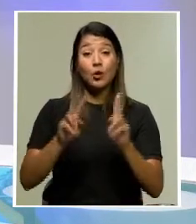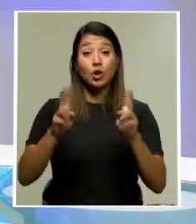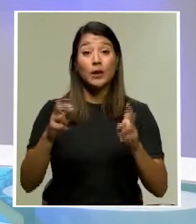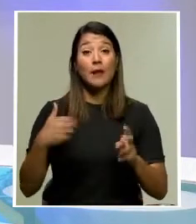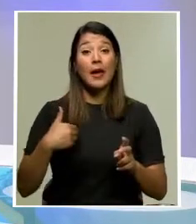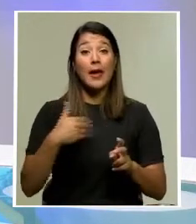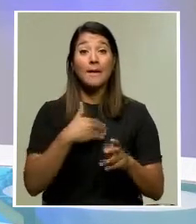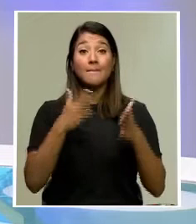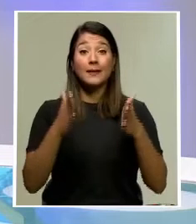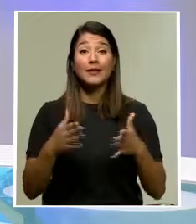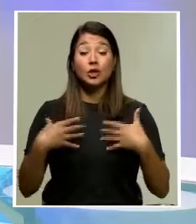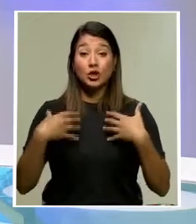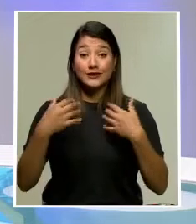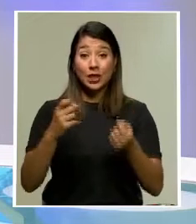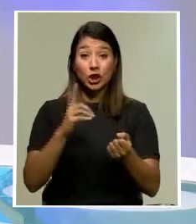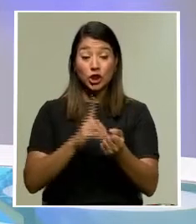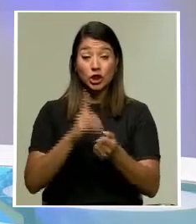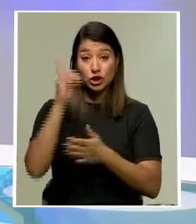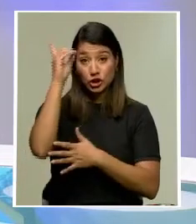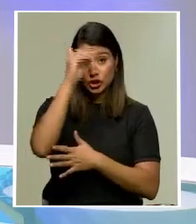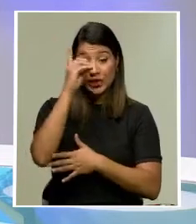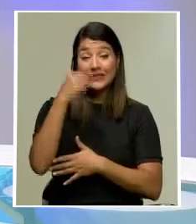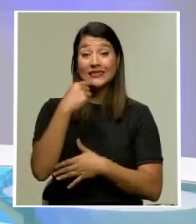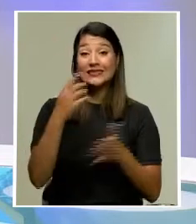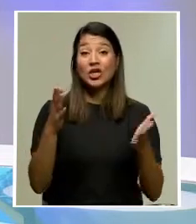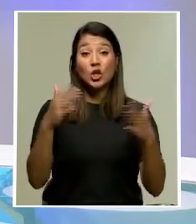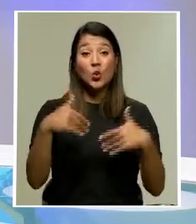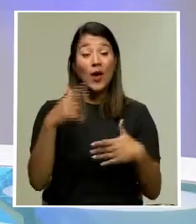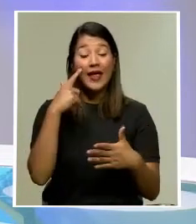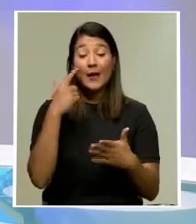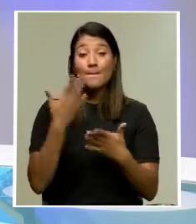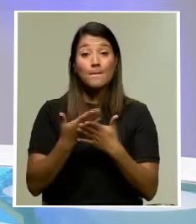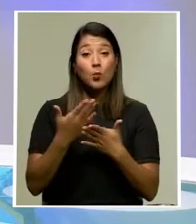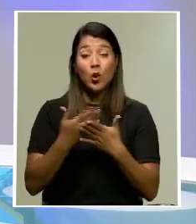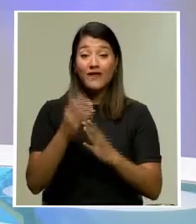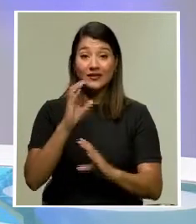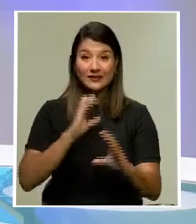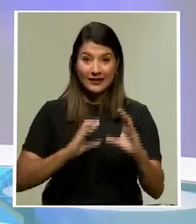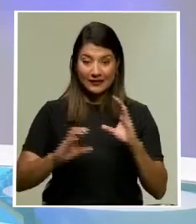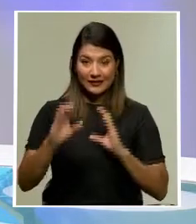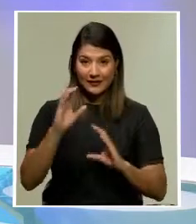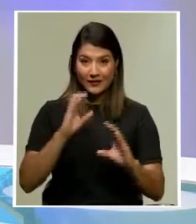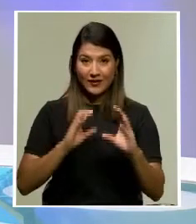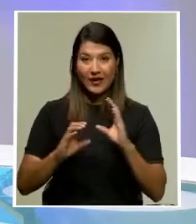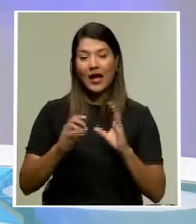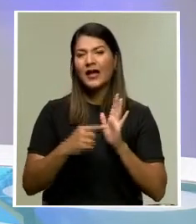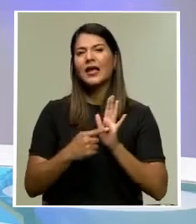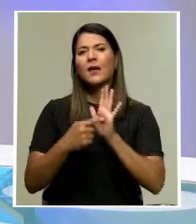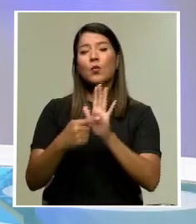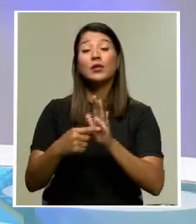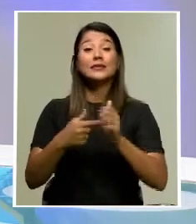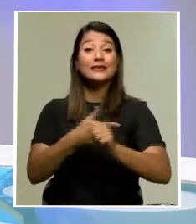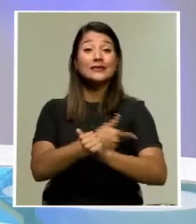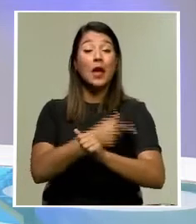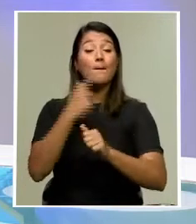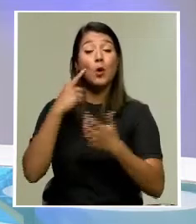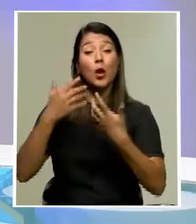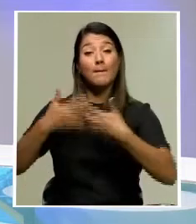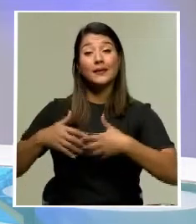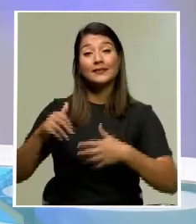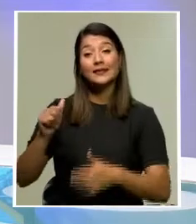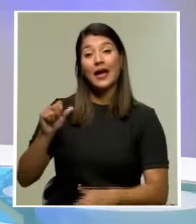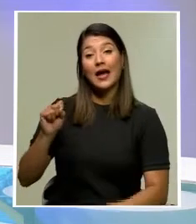Daniel Salas, aseguró que no existe ninguna evidencia científica que compruebe que la vacuna de AstraZeneca contra el